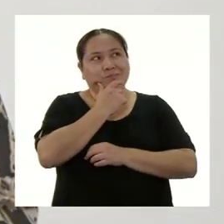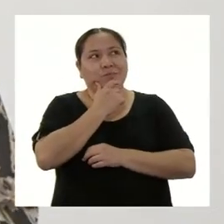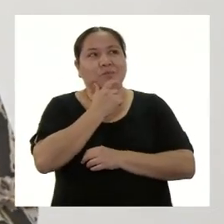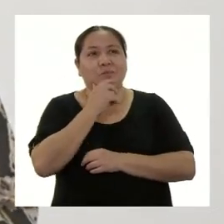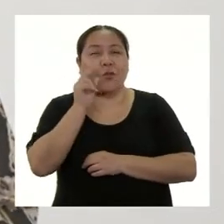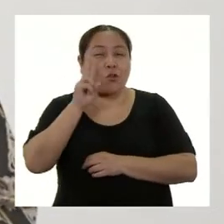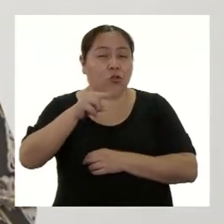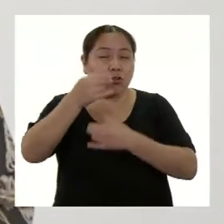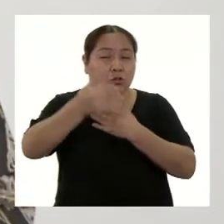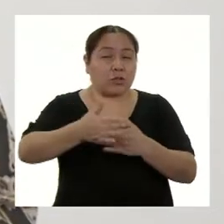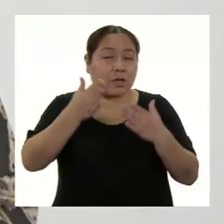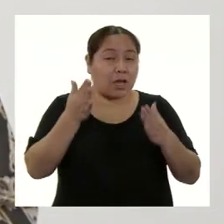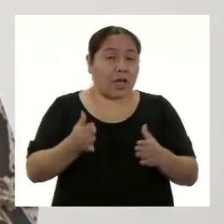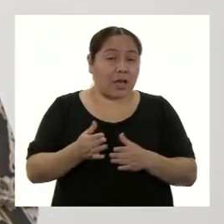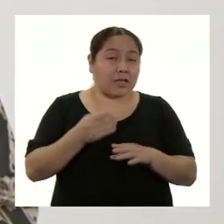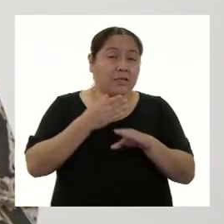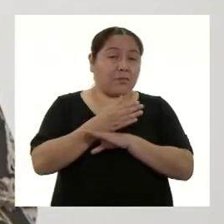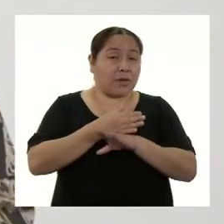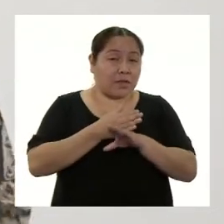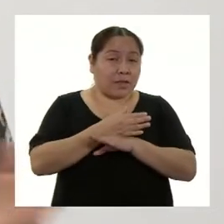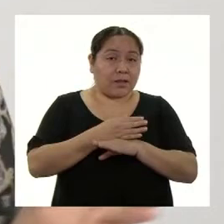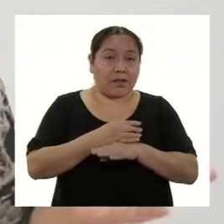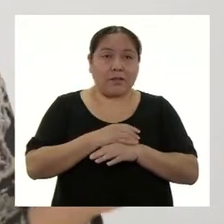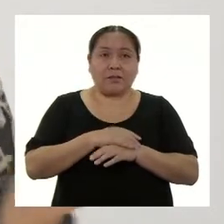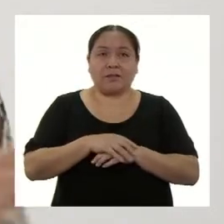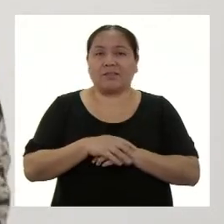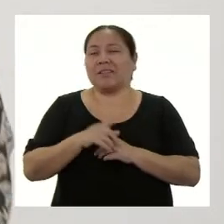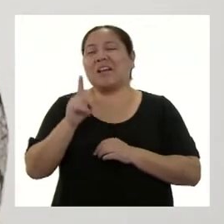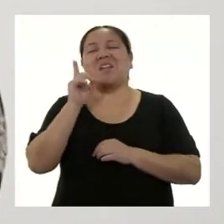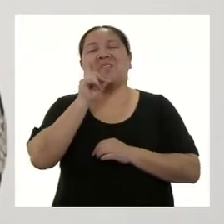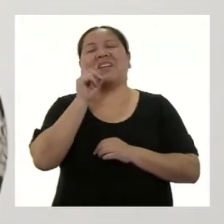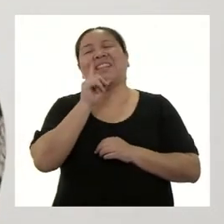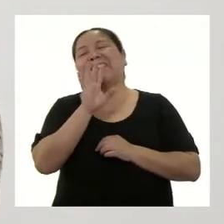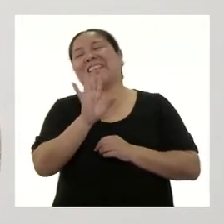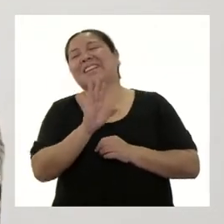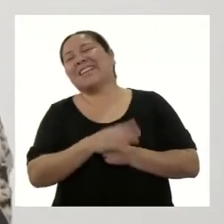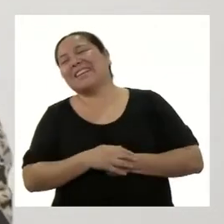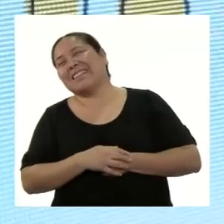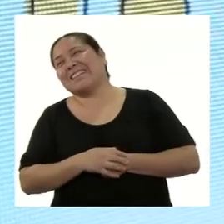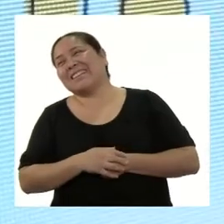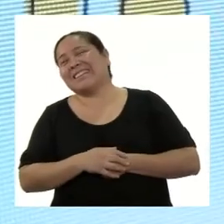2 cajas organizadoras de madera. No, mentira.